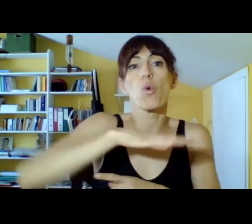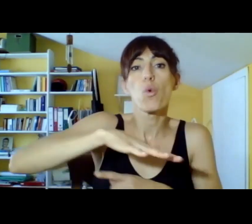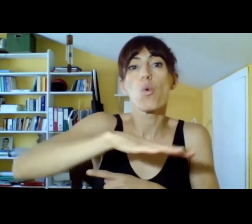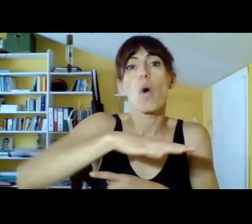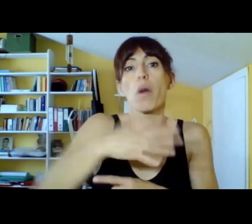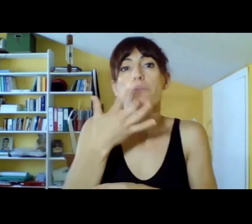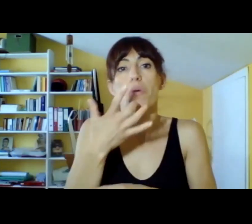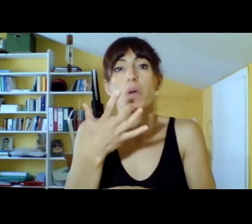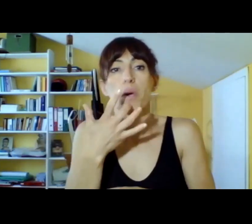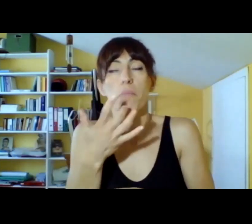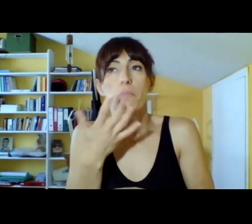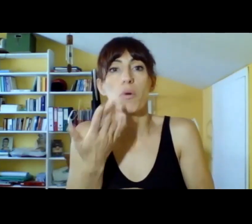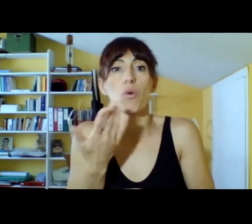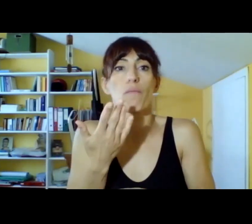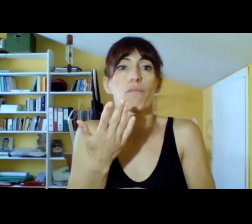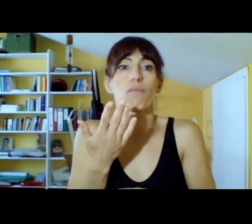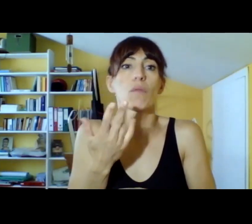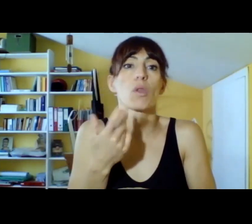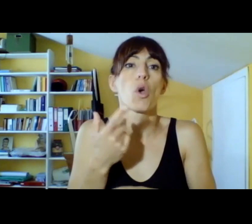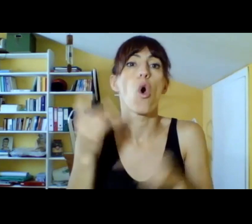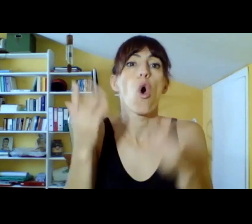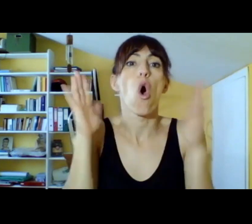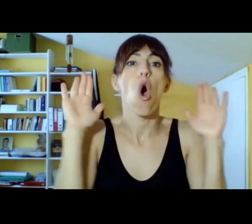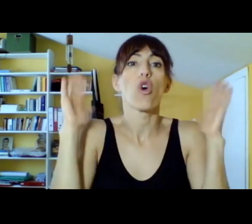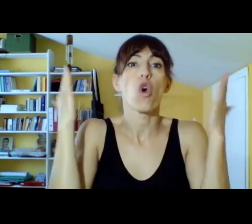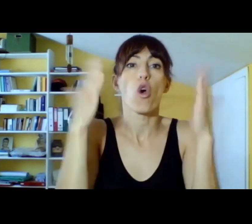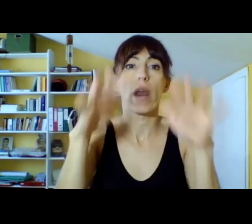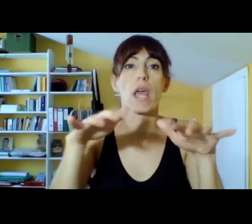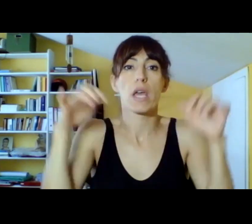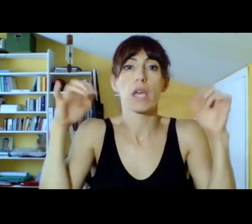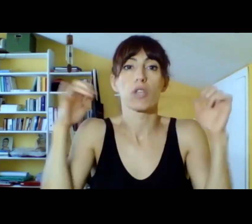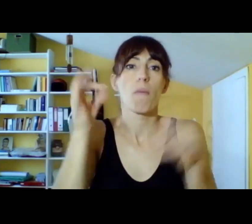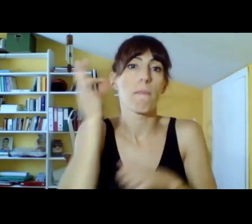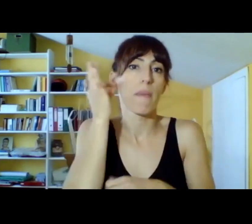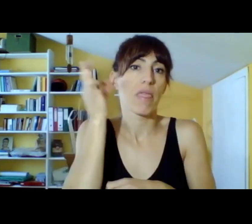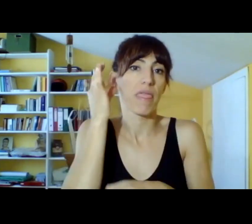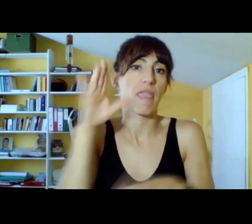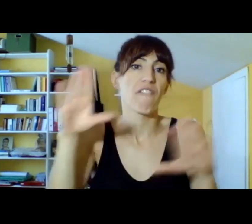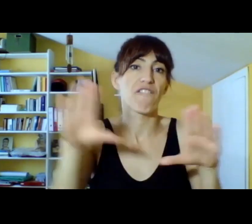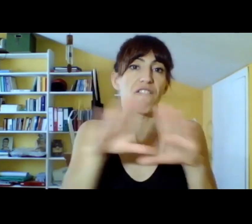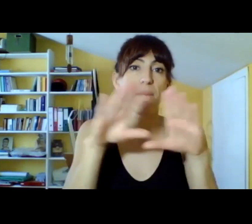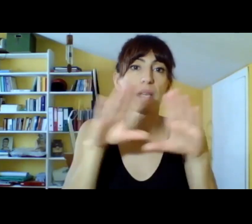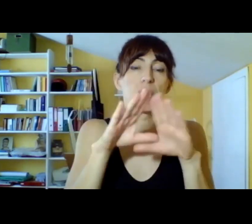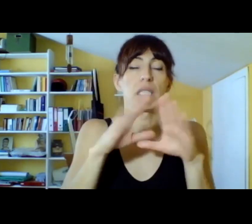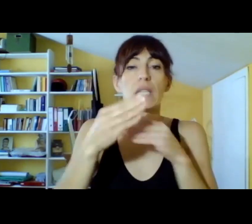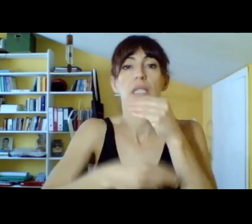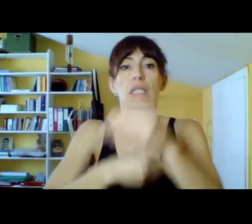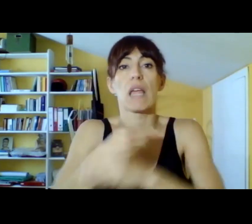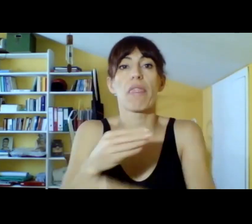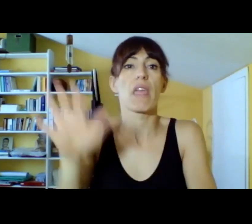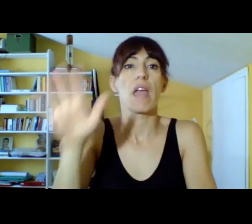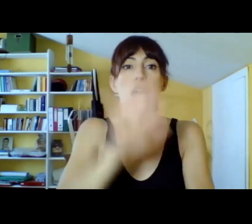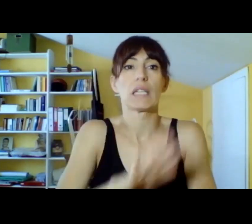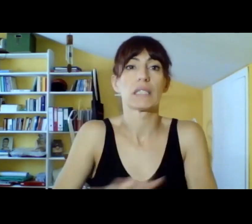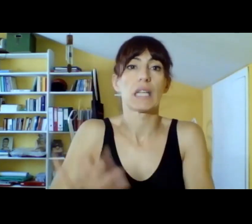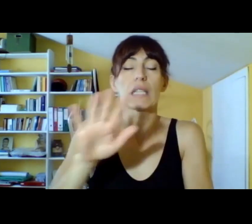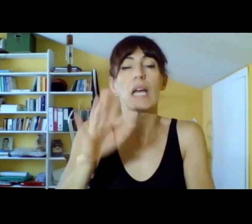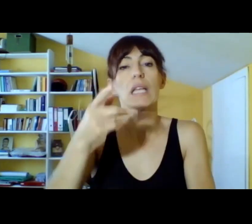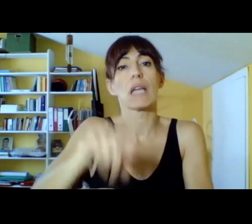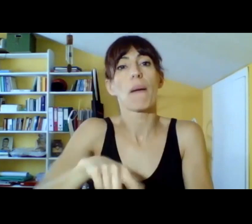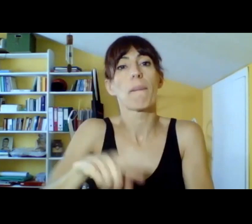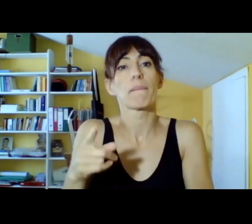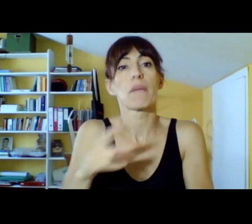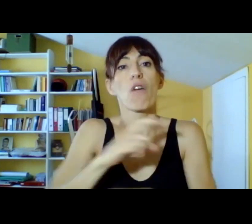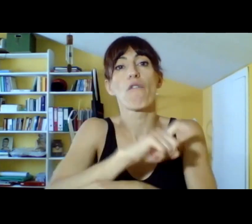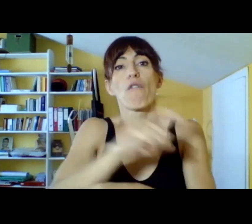por ejemplo, el Congreso de Medicina Feminista, que se hacía de ámbito estatal, foros comunitarios como el de APOEC